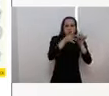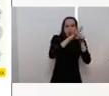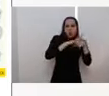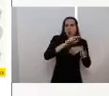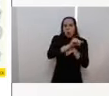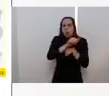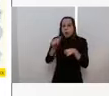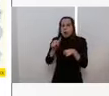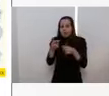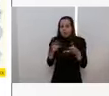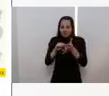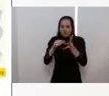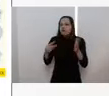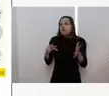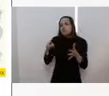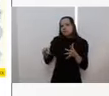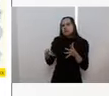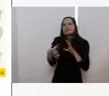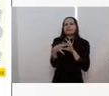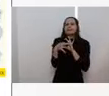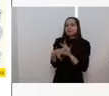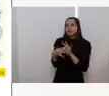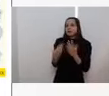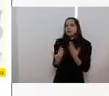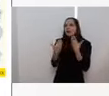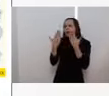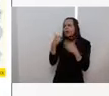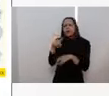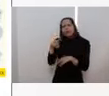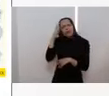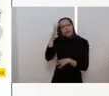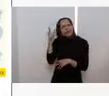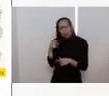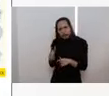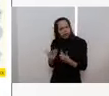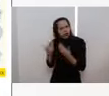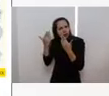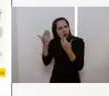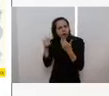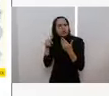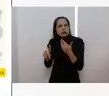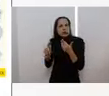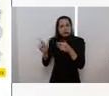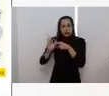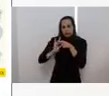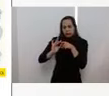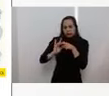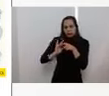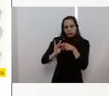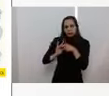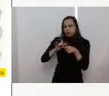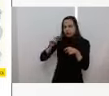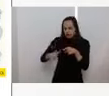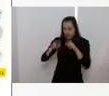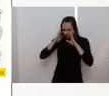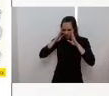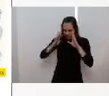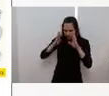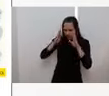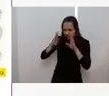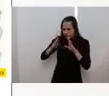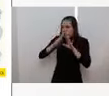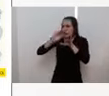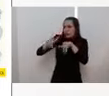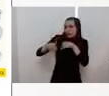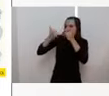tecnología como aliado nos ayudó muchísimo y por qué les digo que mucho porque la implementación de esa atención a través de vídeo